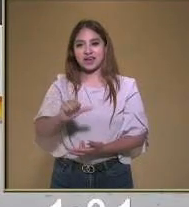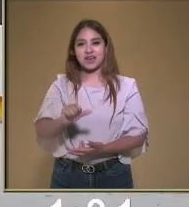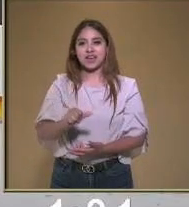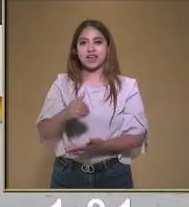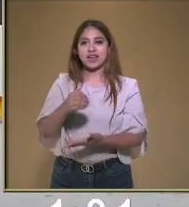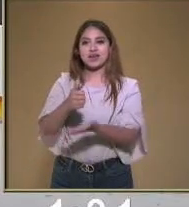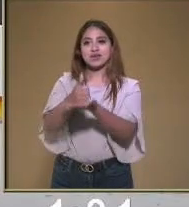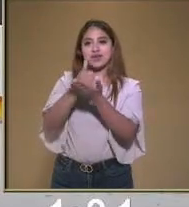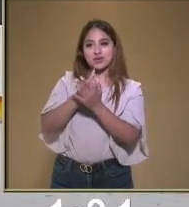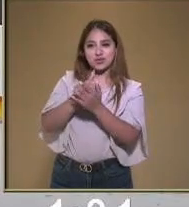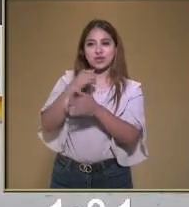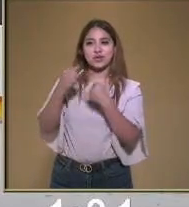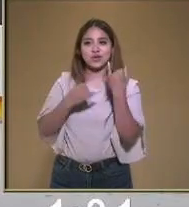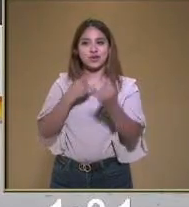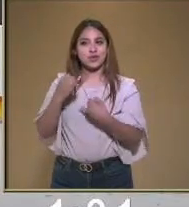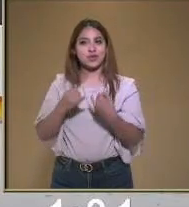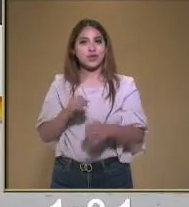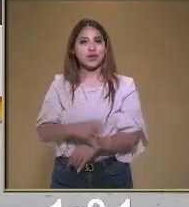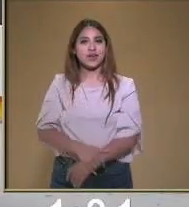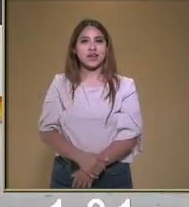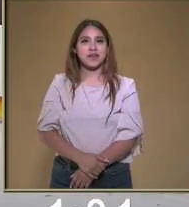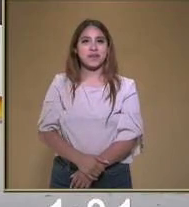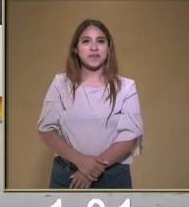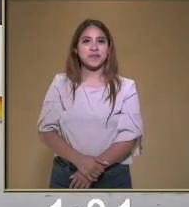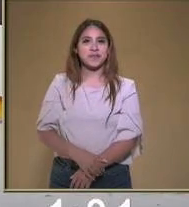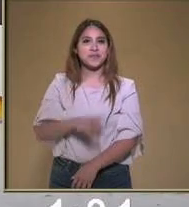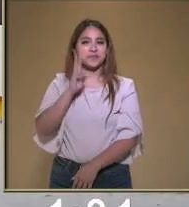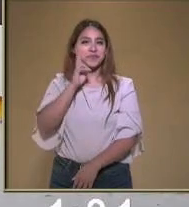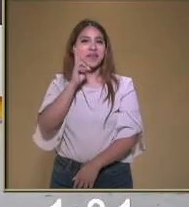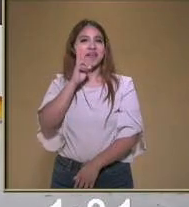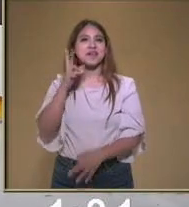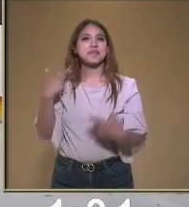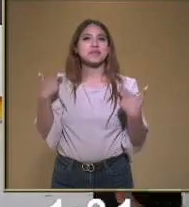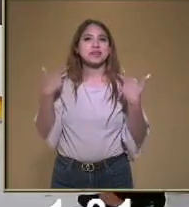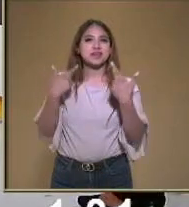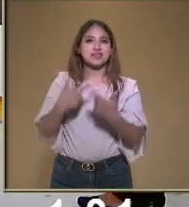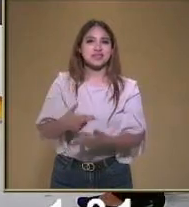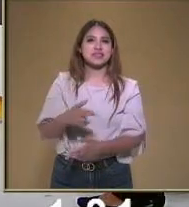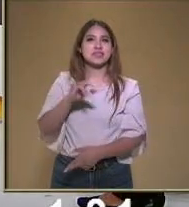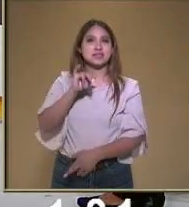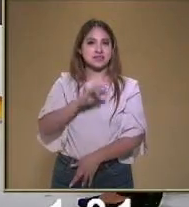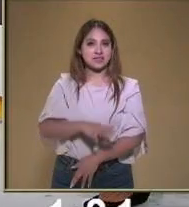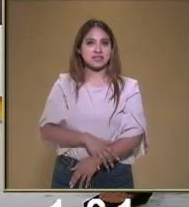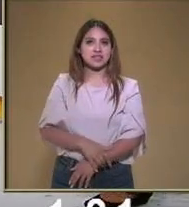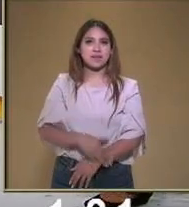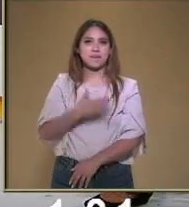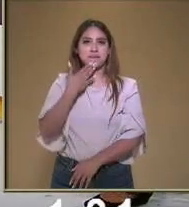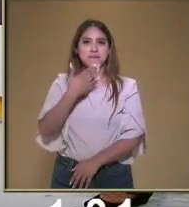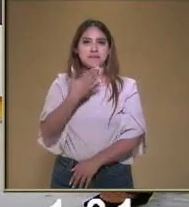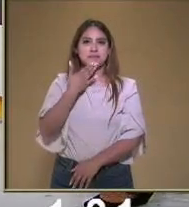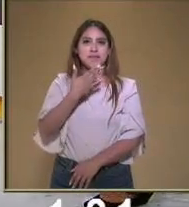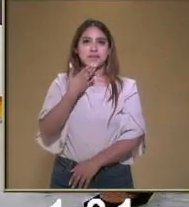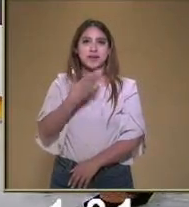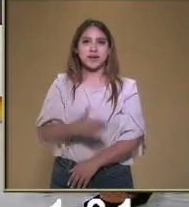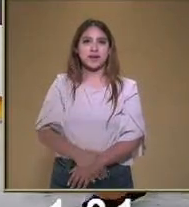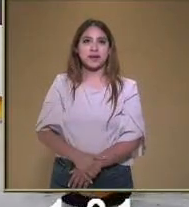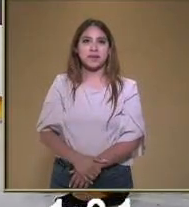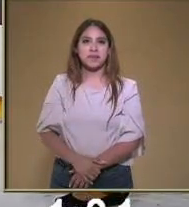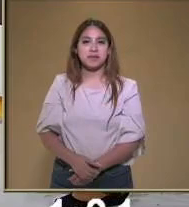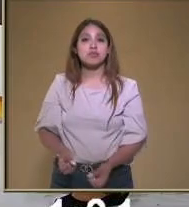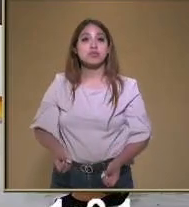juego. A ver, maestra, ¿usted también va a jugar? Ya vi. Muy bien, vamos a empezar. Vamos a lanzar el